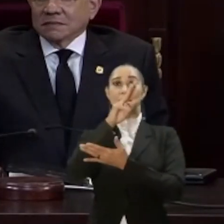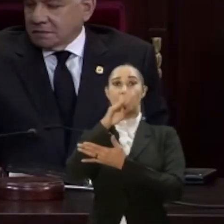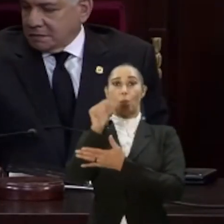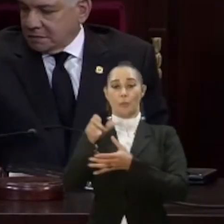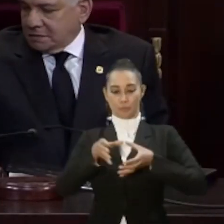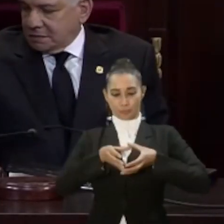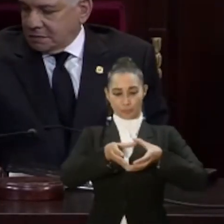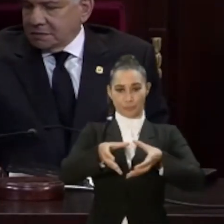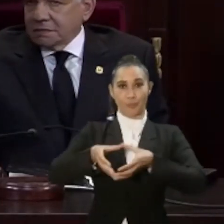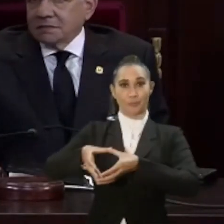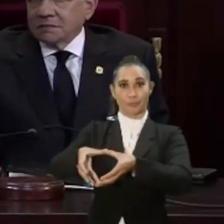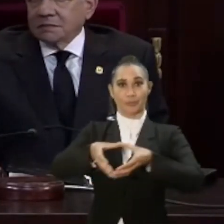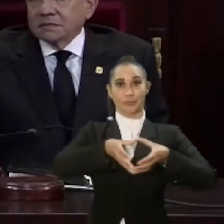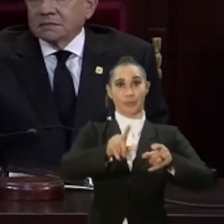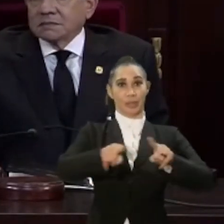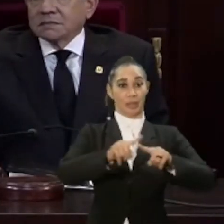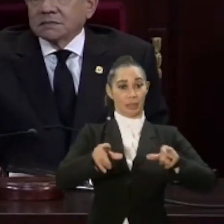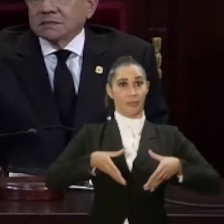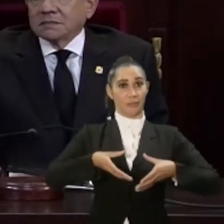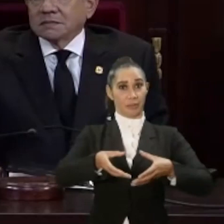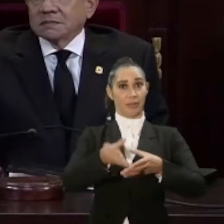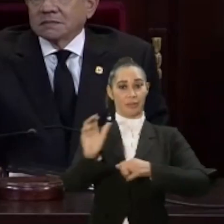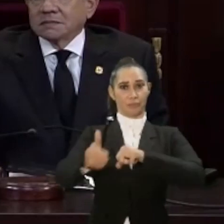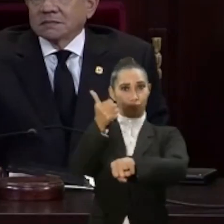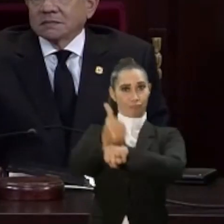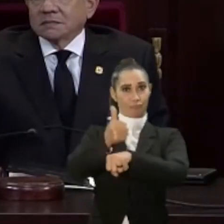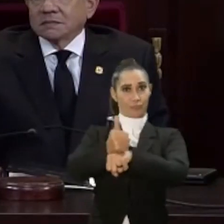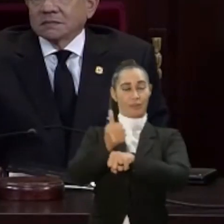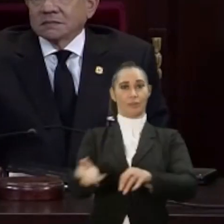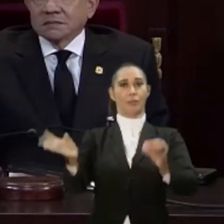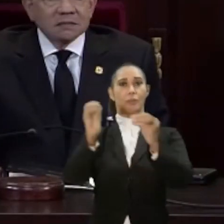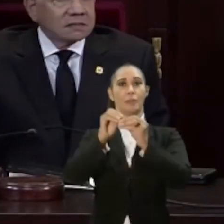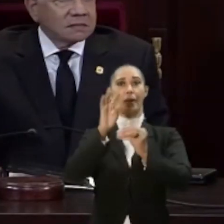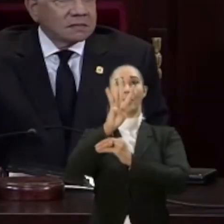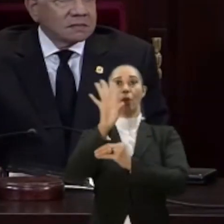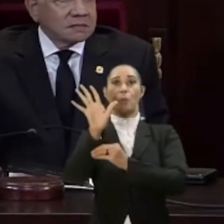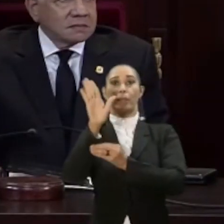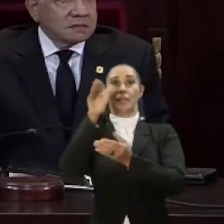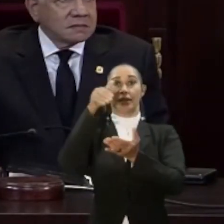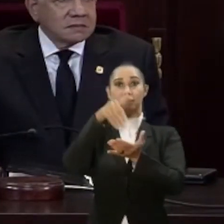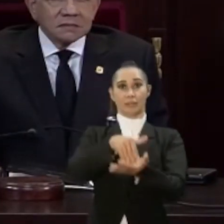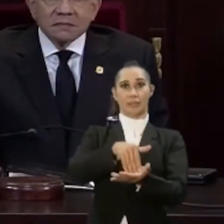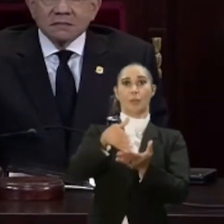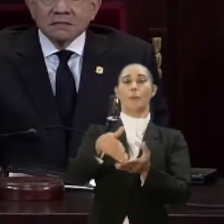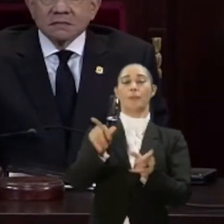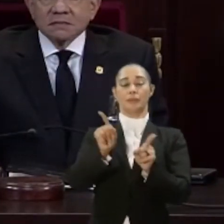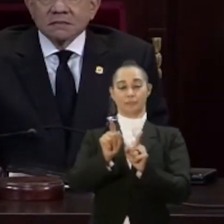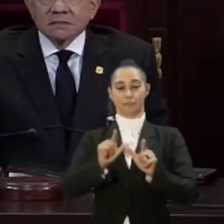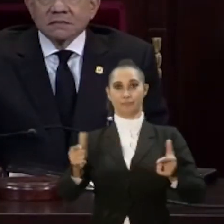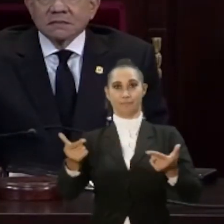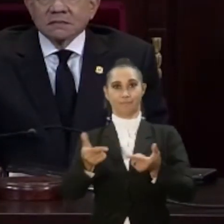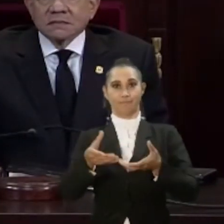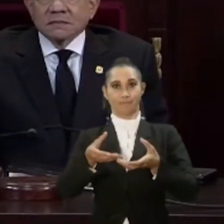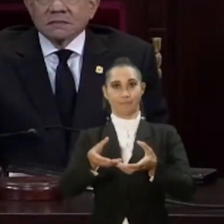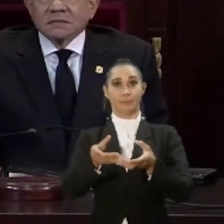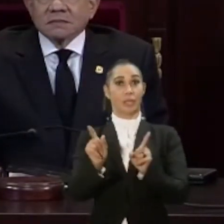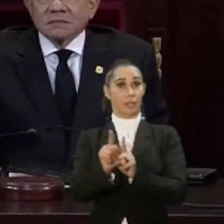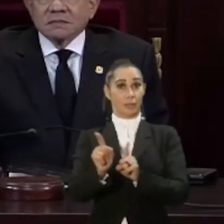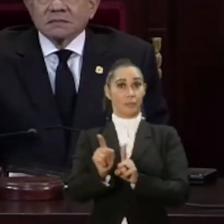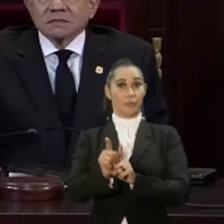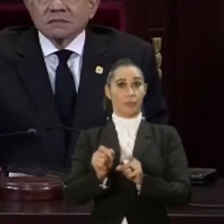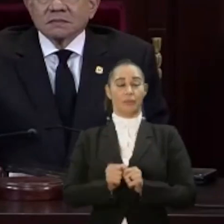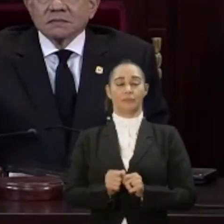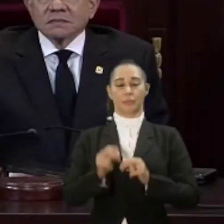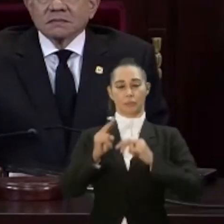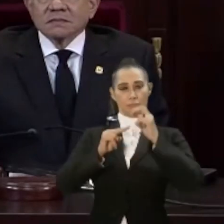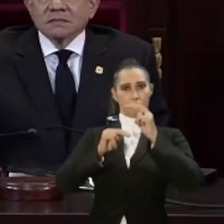de tuberías de diferentes diámetros y la instalación de más de 45,000 acometidas residenciales, además de